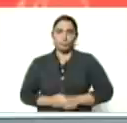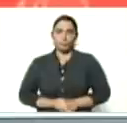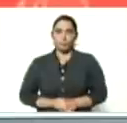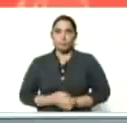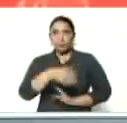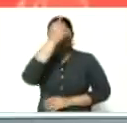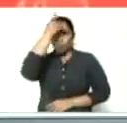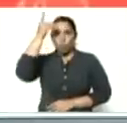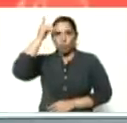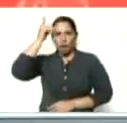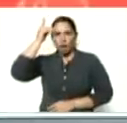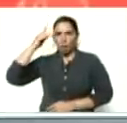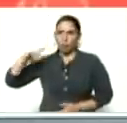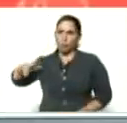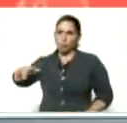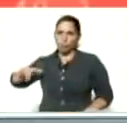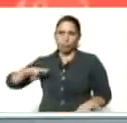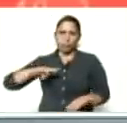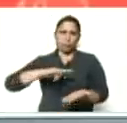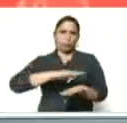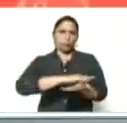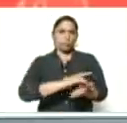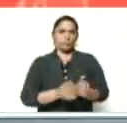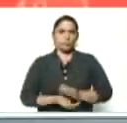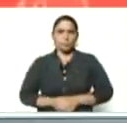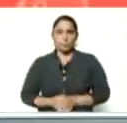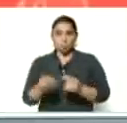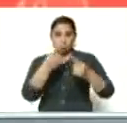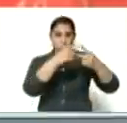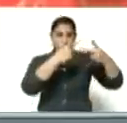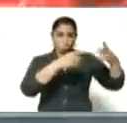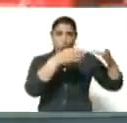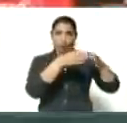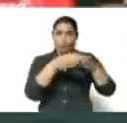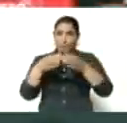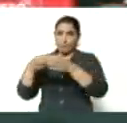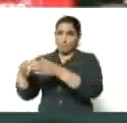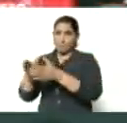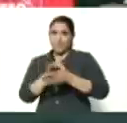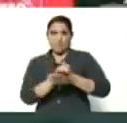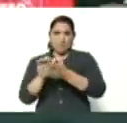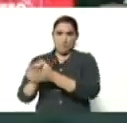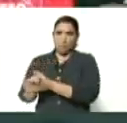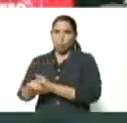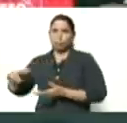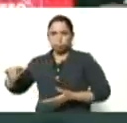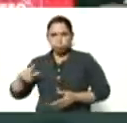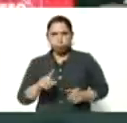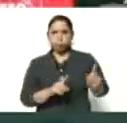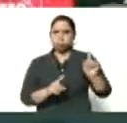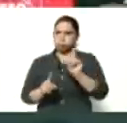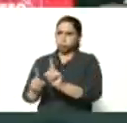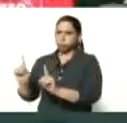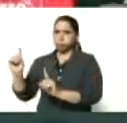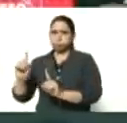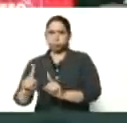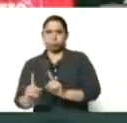Diosdado venía viajando de regreso. Y los demás compañeros, bueno, fueron llegando después.